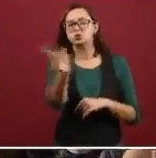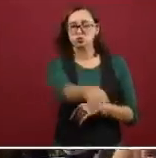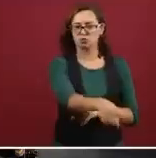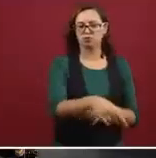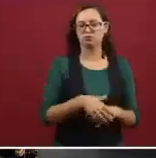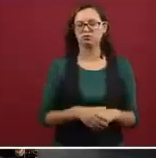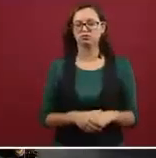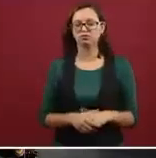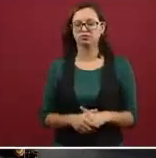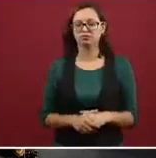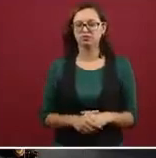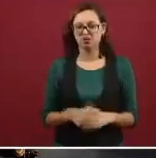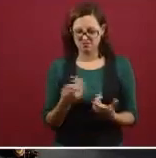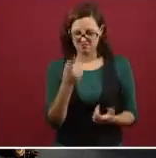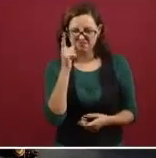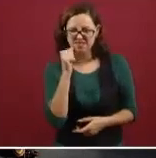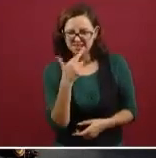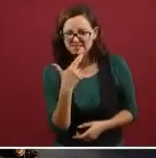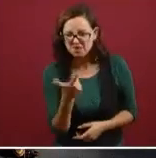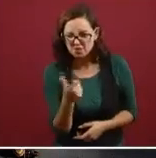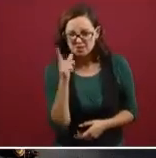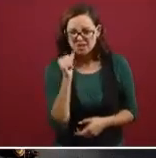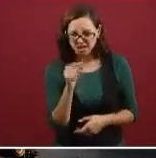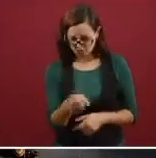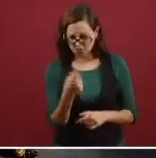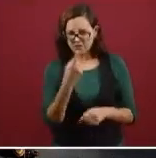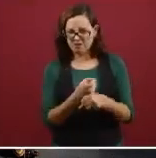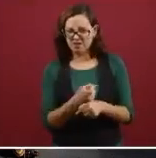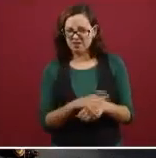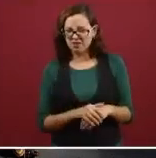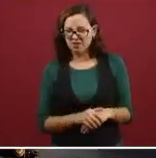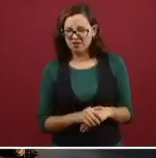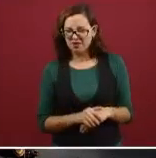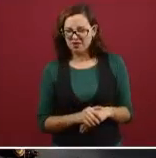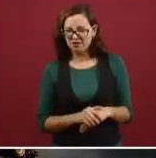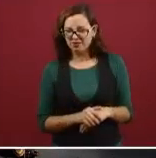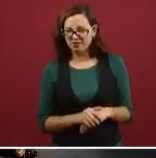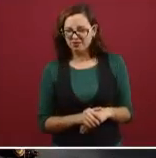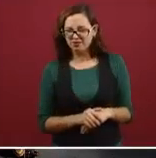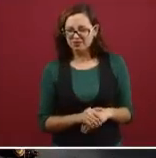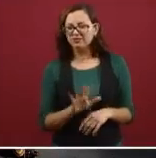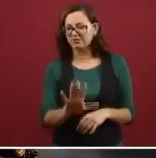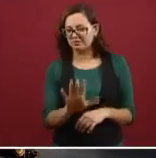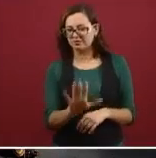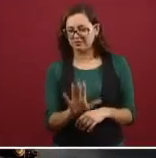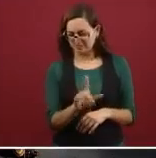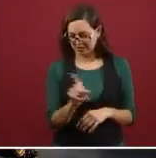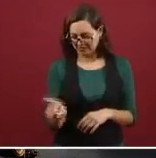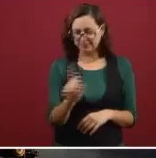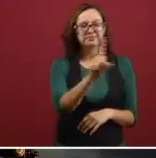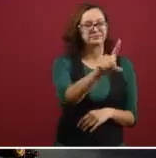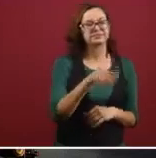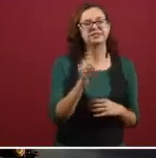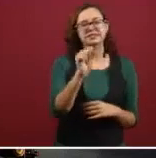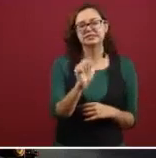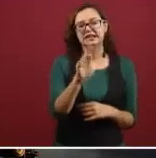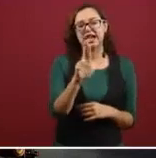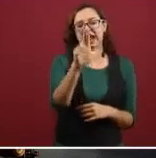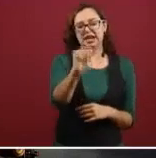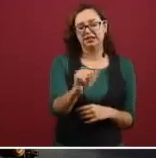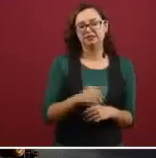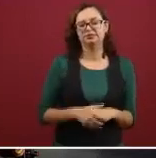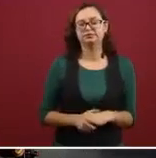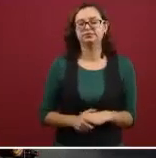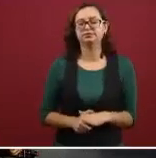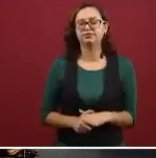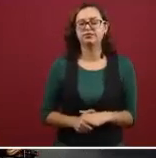¿No esperarías mañana y tú empiezas? Ah, ah. ver, Sara. Gracias, presidente. Sobre el plan